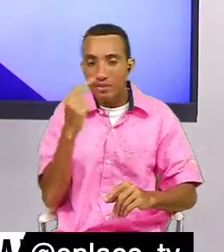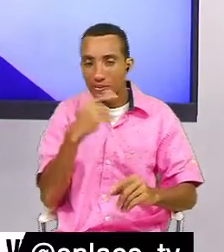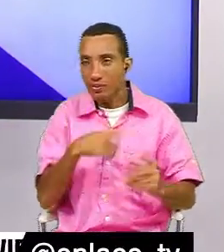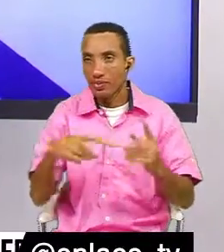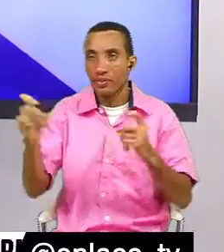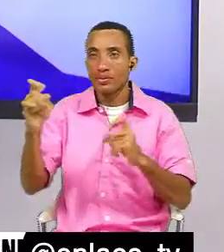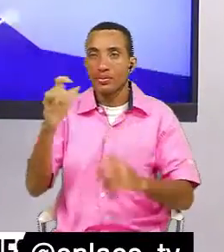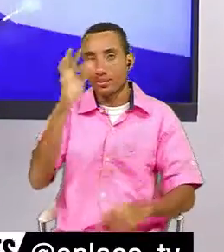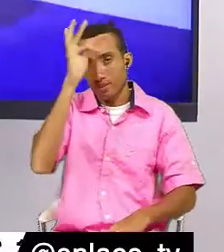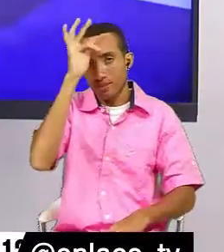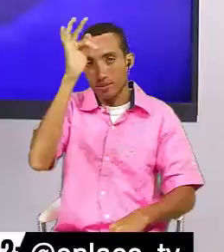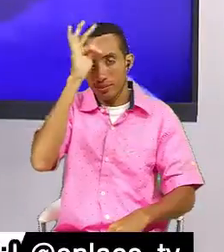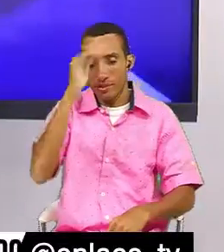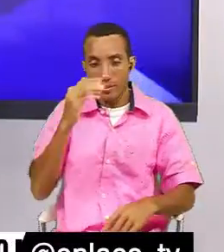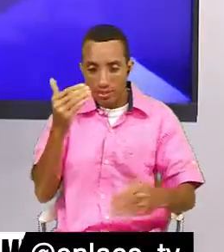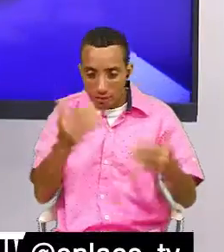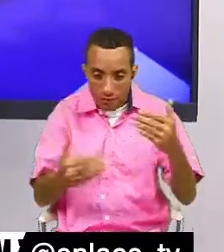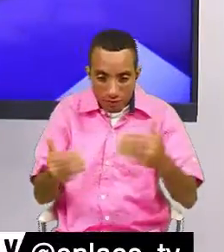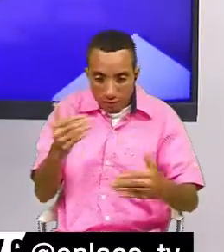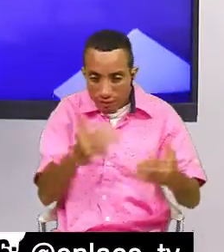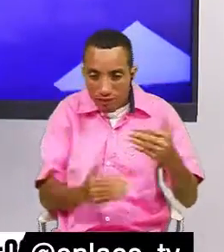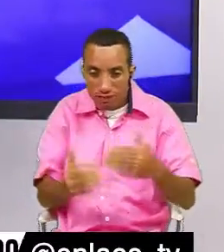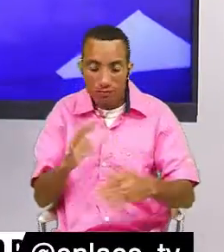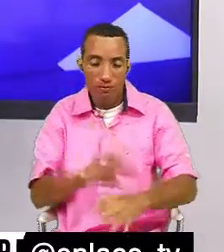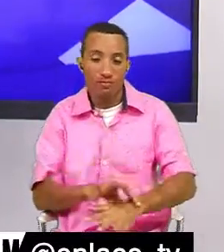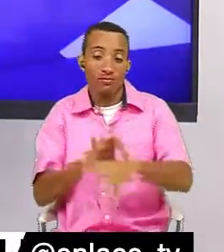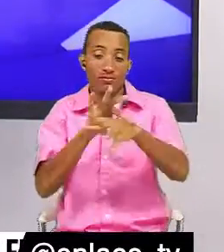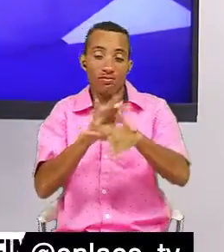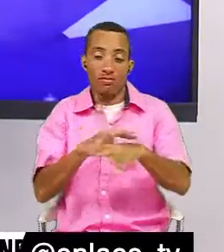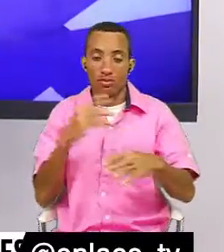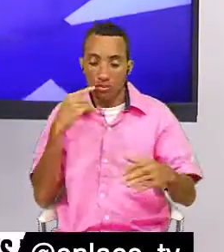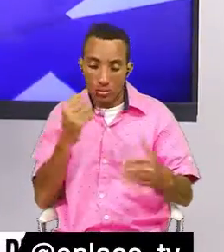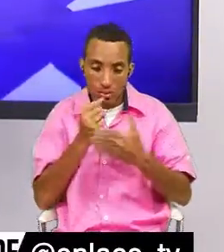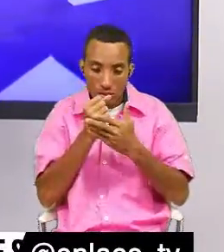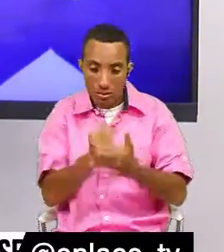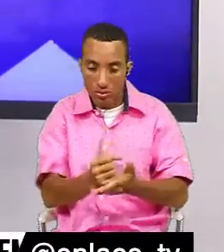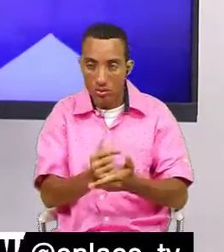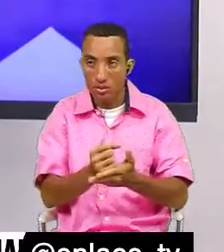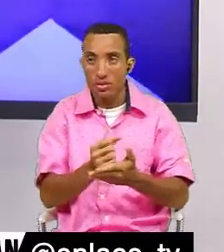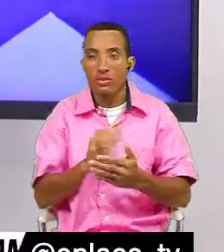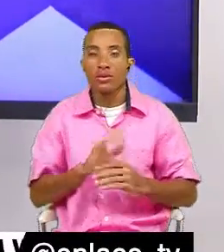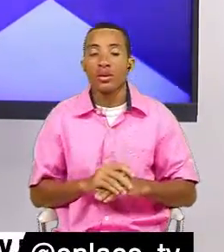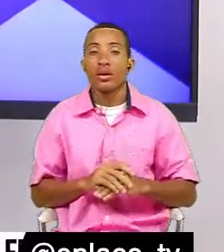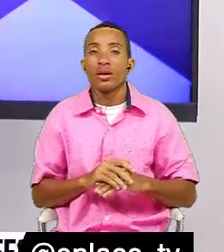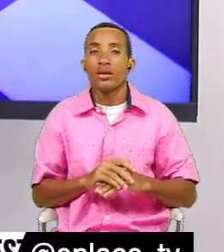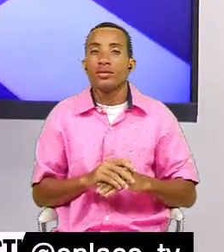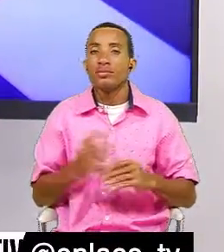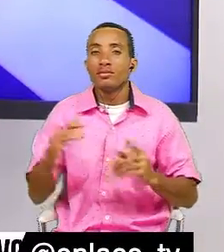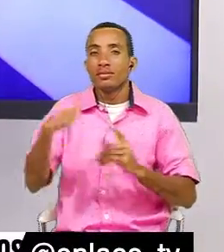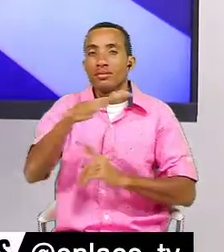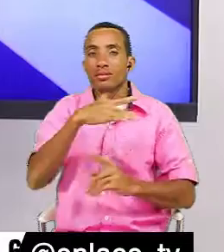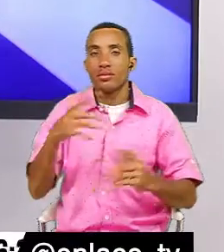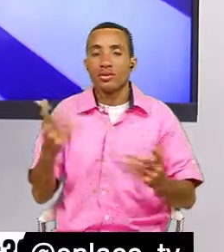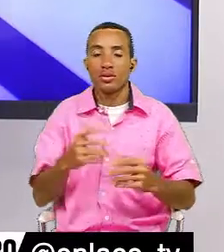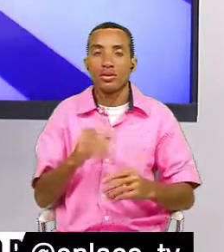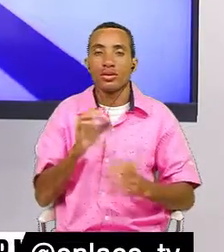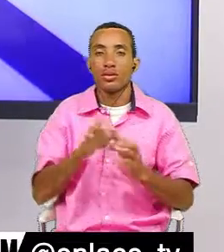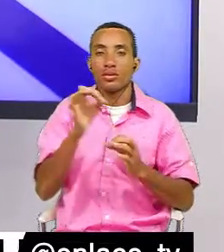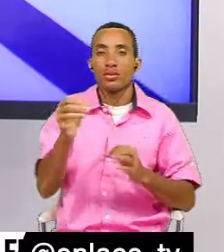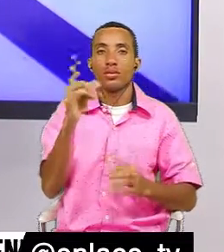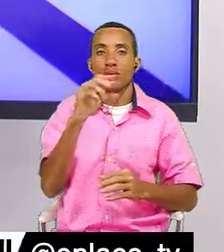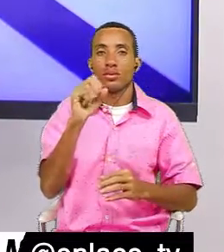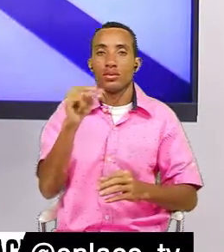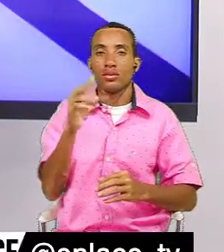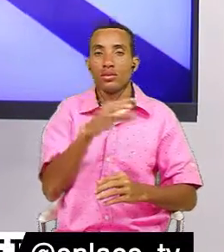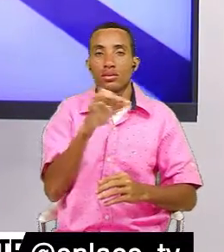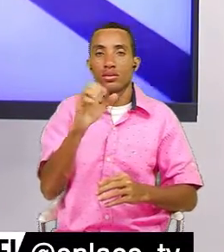primeros auxilios por médicos que en estos momentos están al frente de esta situación registrada en el municipio de San Pablo, en el sur de Bolívar. Y